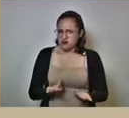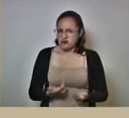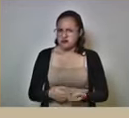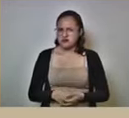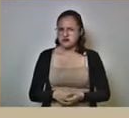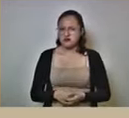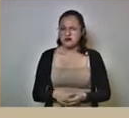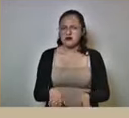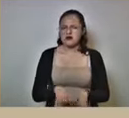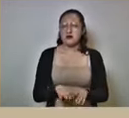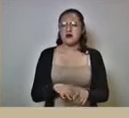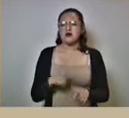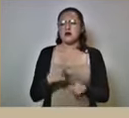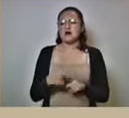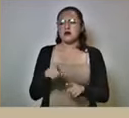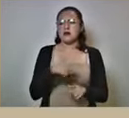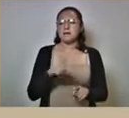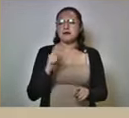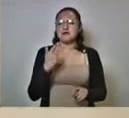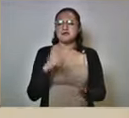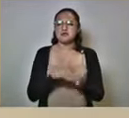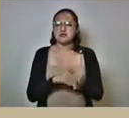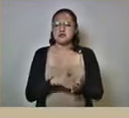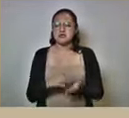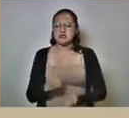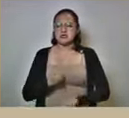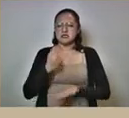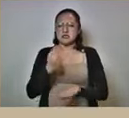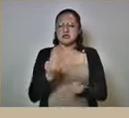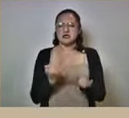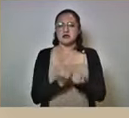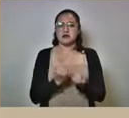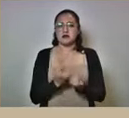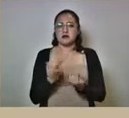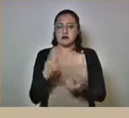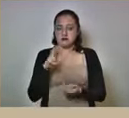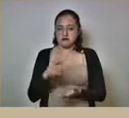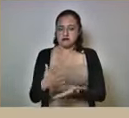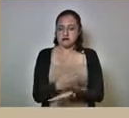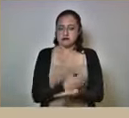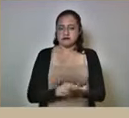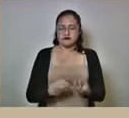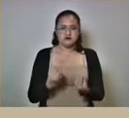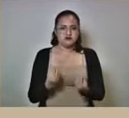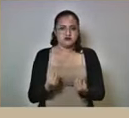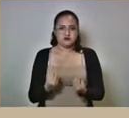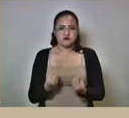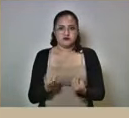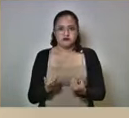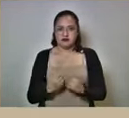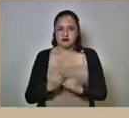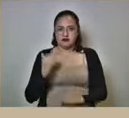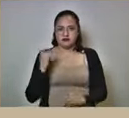pesos multiplicado por las 27 mil despensas que van a dar, pues esto da una cantidad de sobrecosto bastante